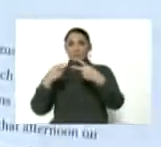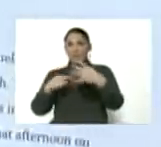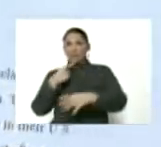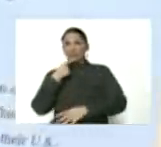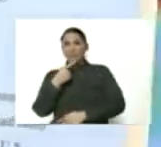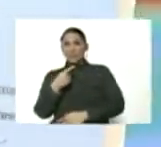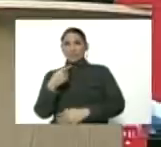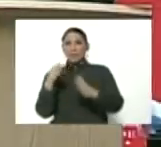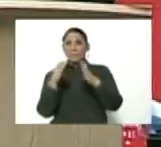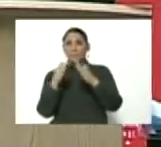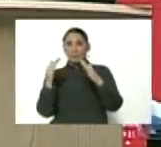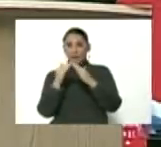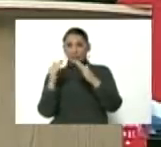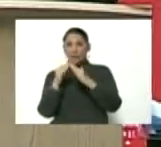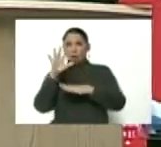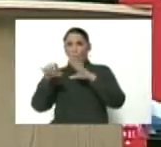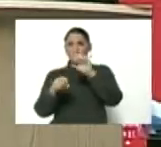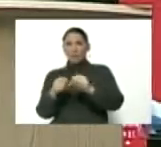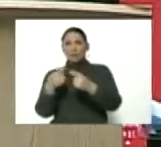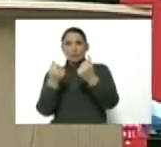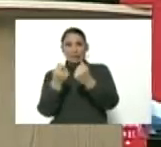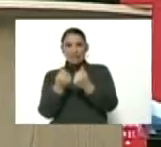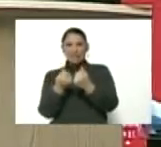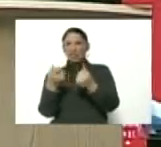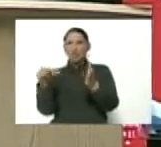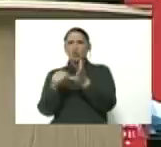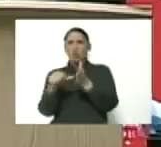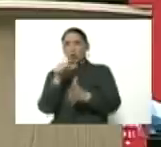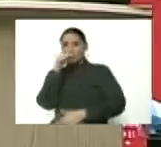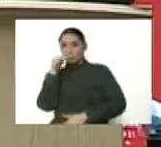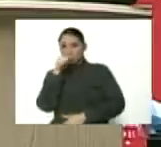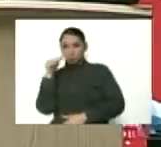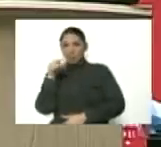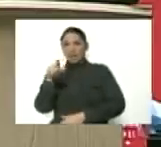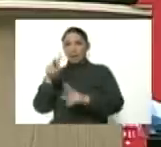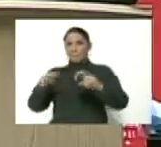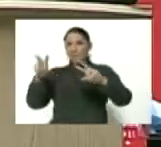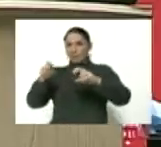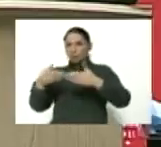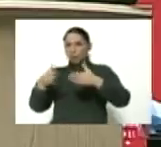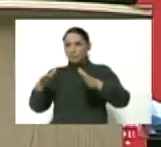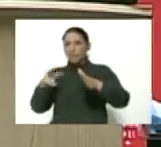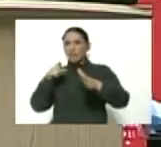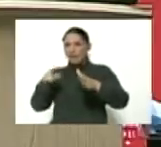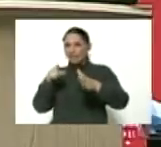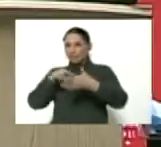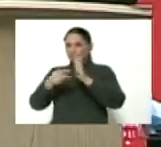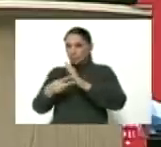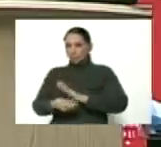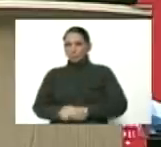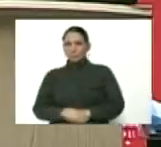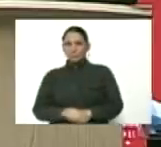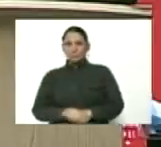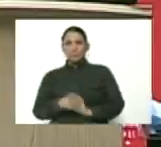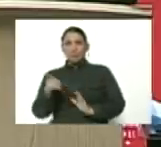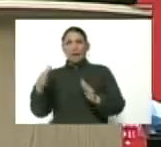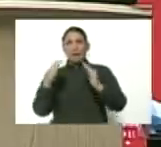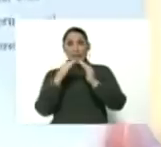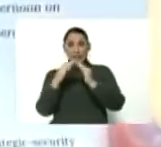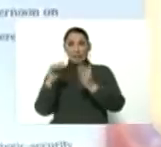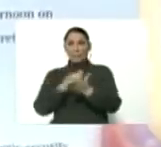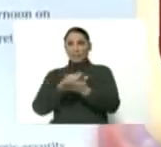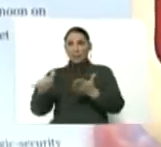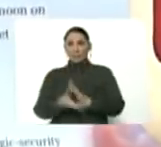que fue un apartamento comprado con dinero proveniente de narcotráfico. Al menos hay una investigación abierta en ese sentido. De un apartamento en